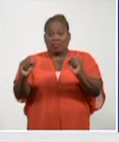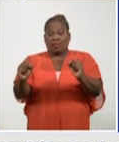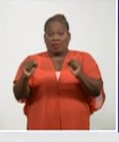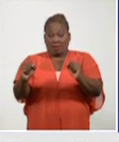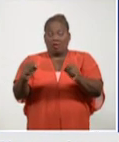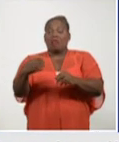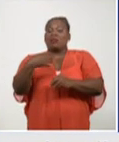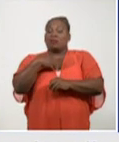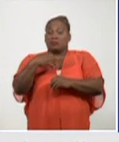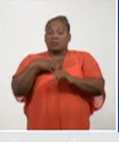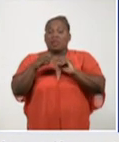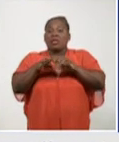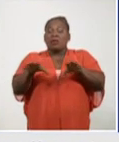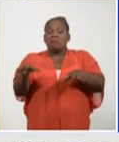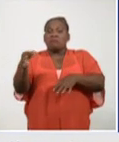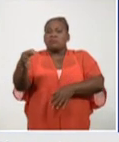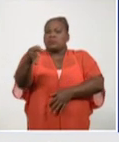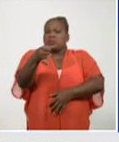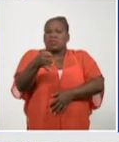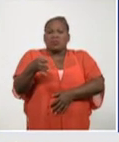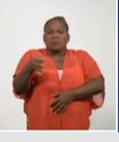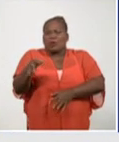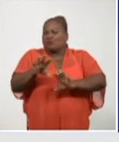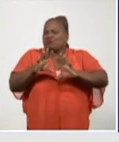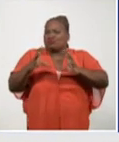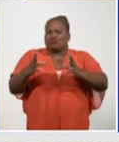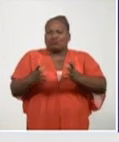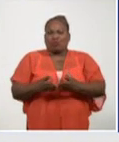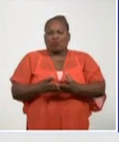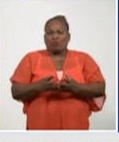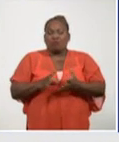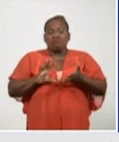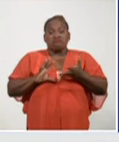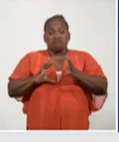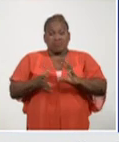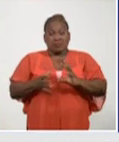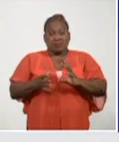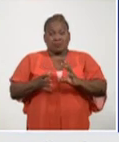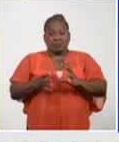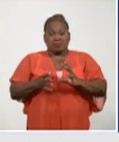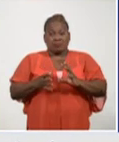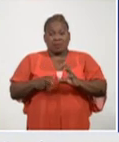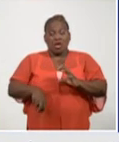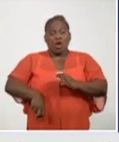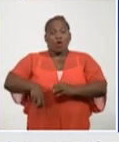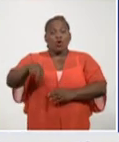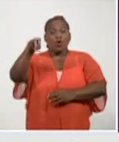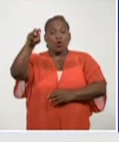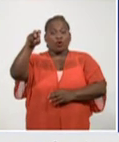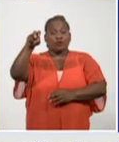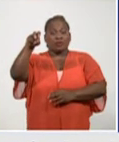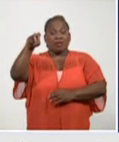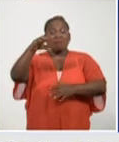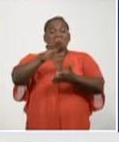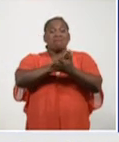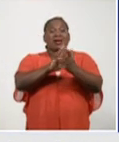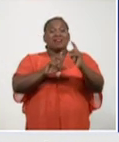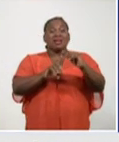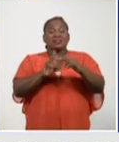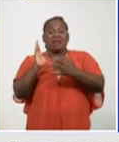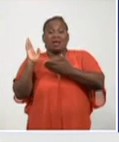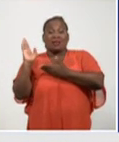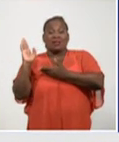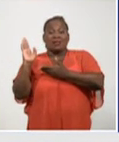casos por todos sus municipios, con una mayor complejidad en el norte del territorio, incluyendo el